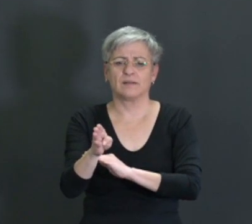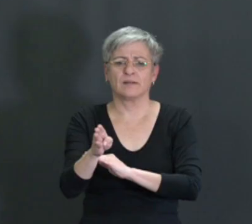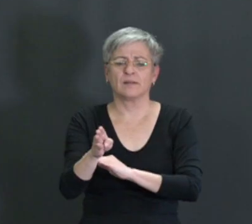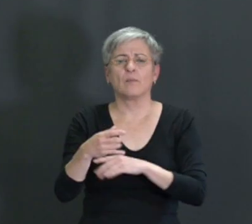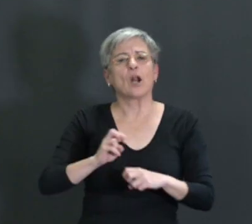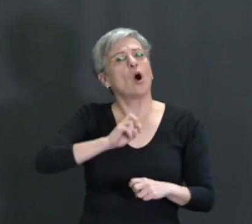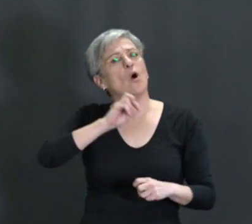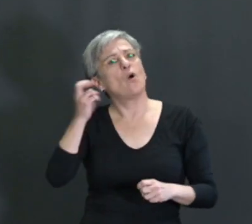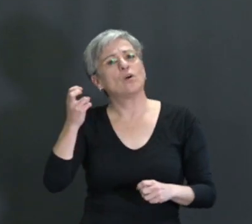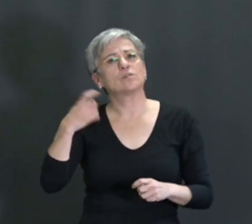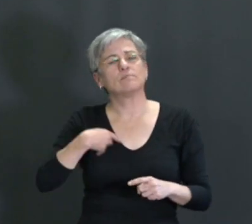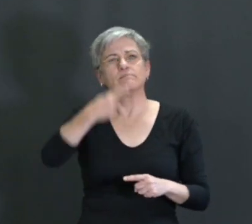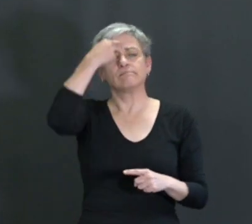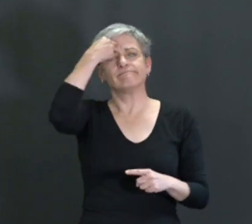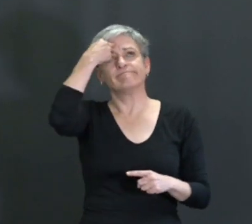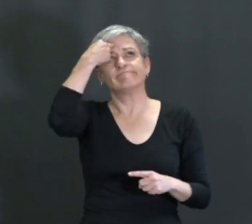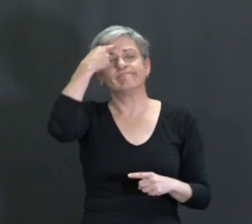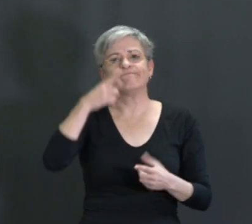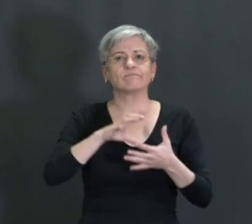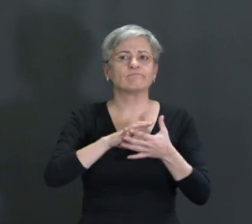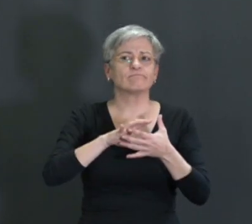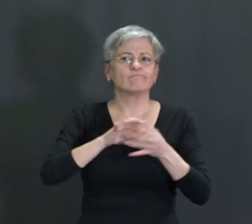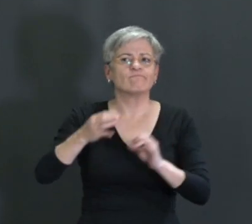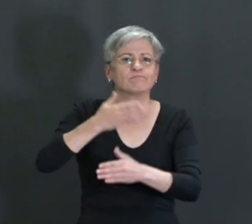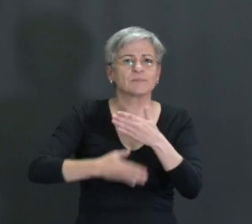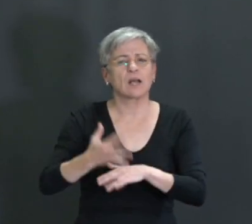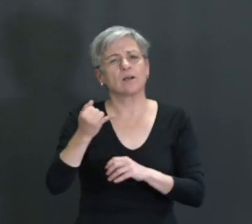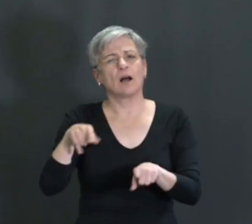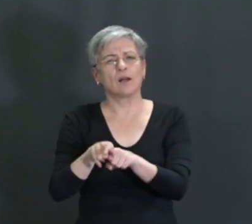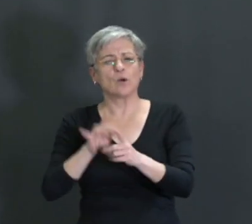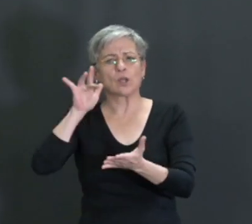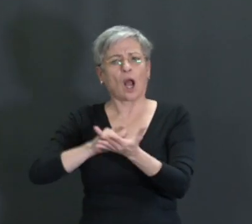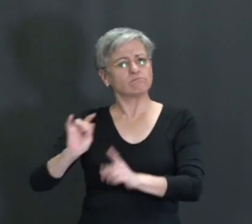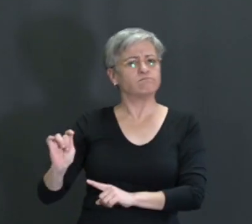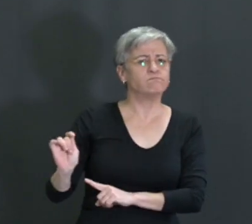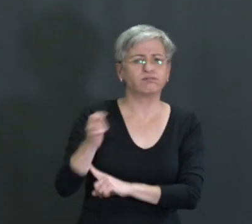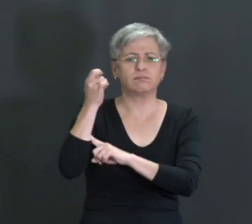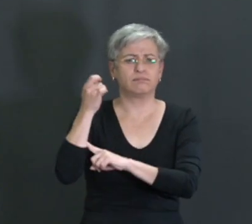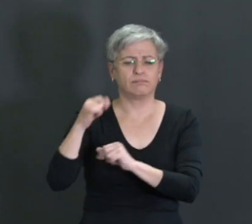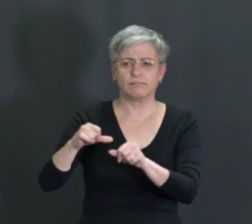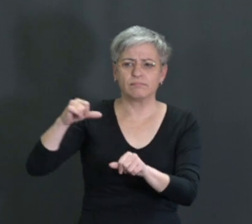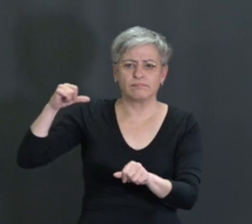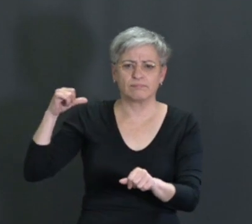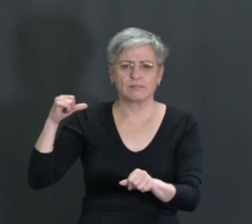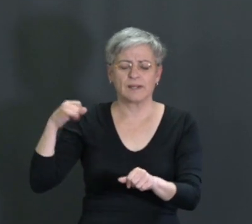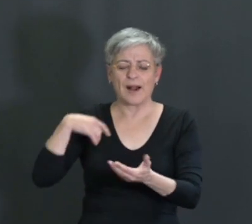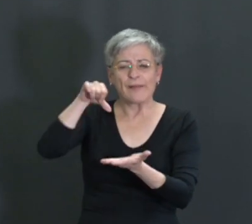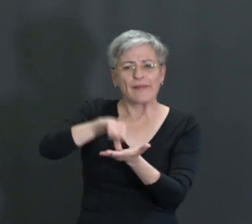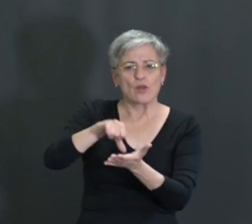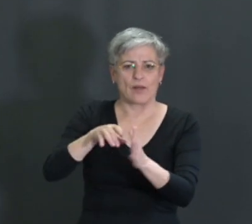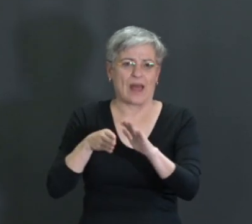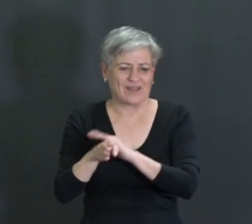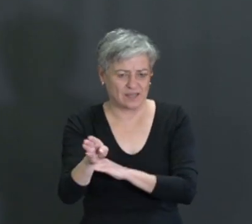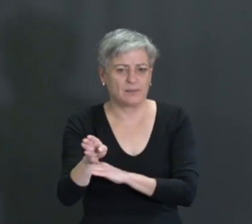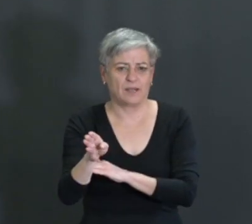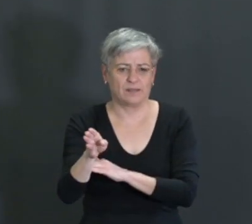otros juegos recuerdas tú que hayan sido hitos, esos avances en esa ciudad accesible? Y por